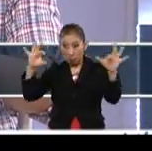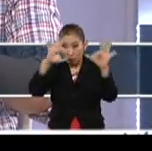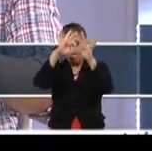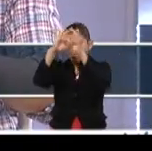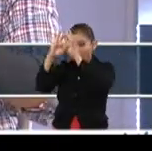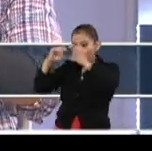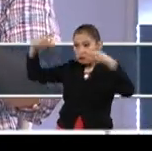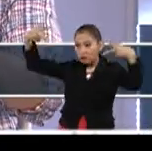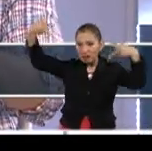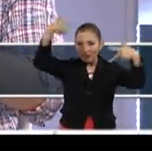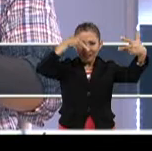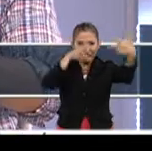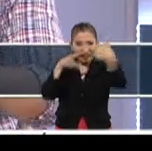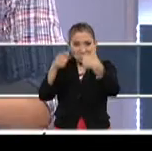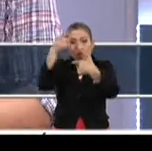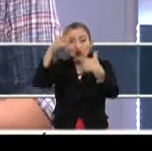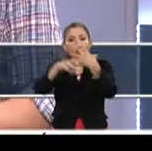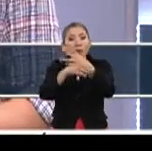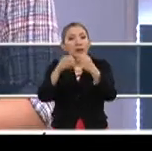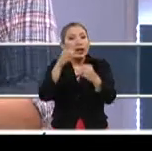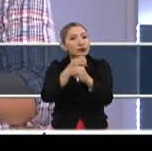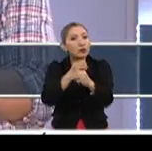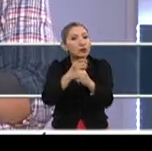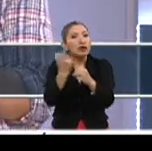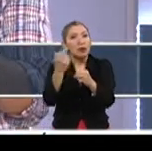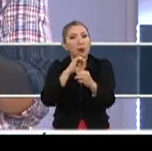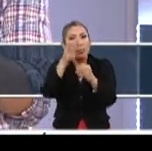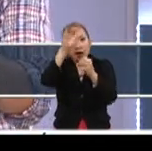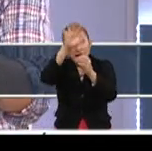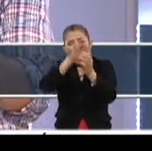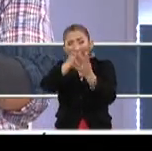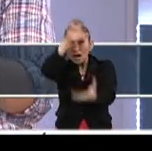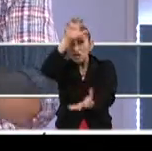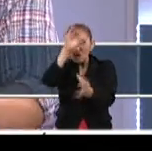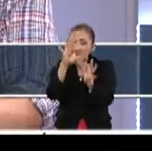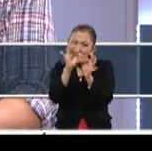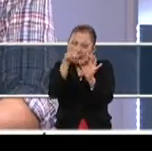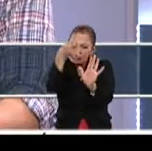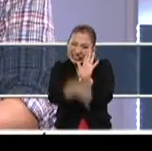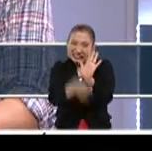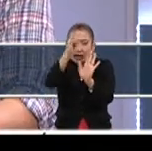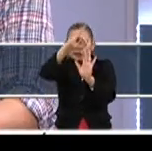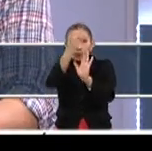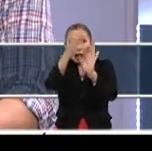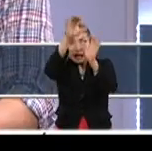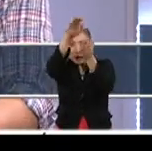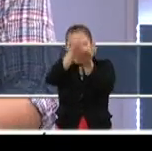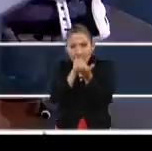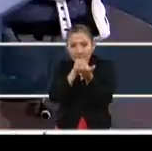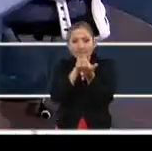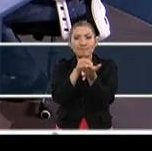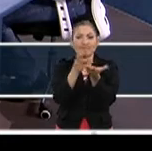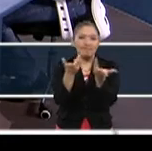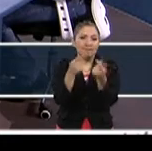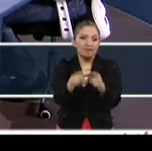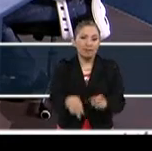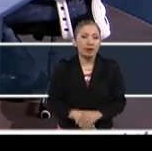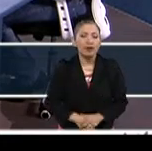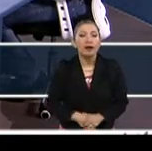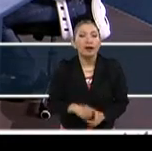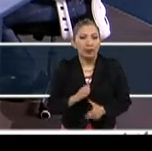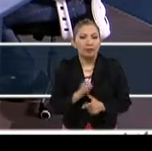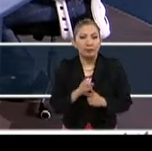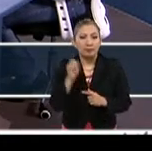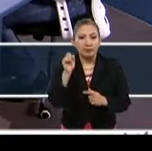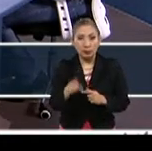hacer observaciones simultáneas de un objeto, de tal manera que obtengamos el mayor detalle posible de lo que se está observando, etcétera, ¿no?